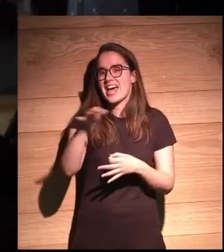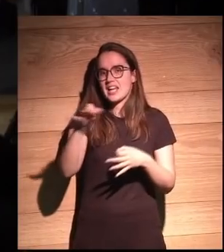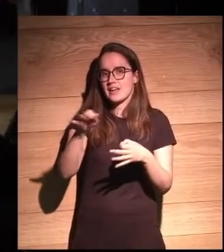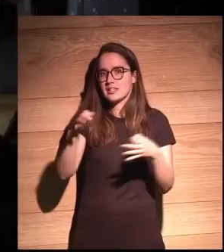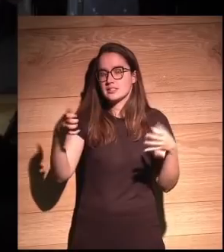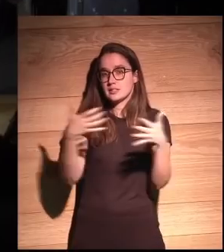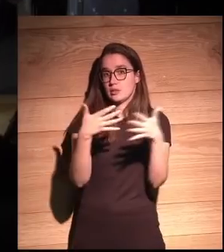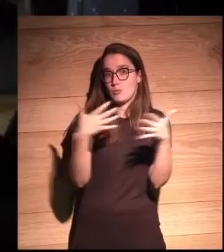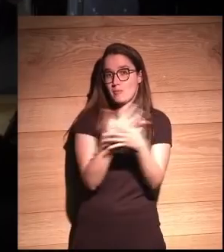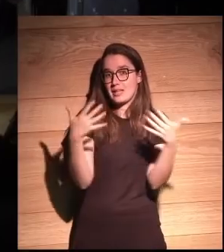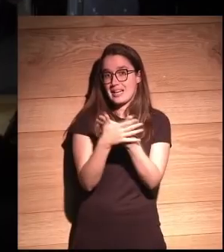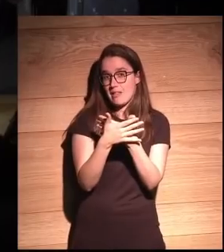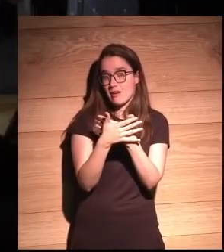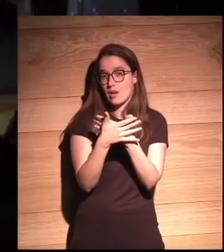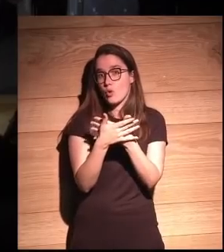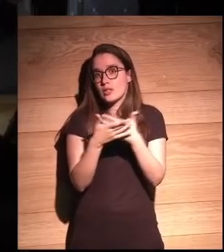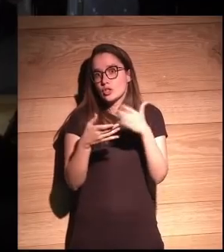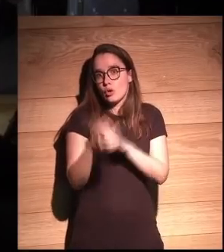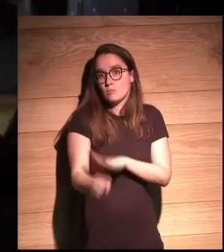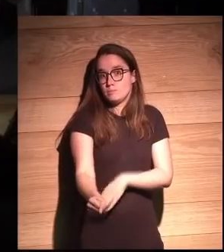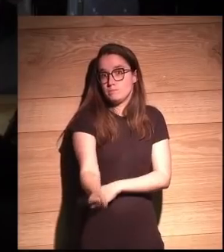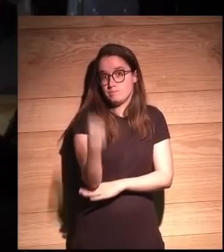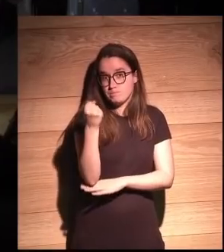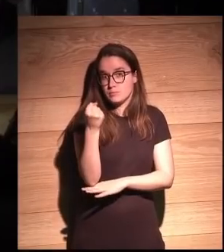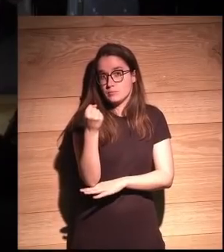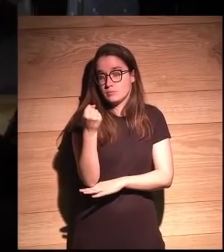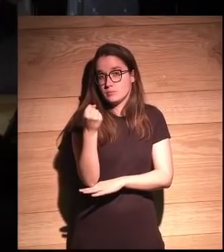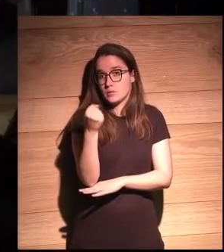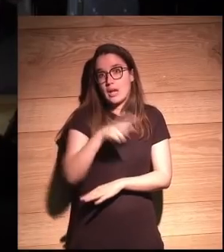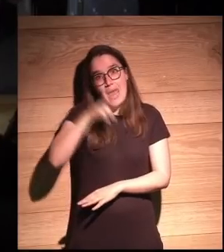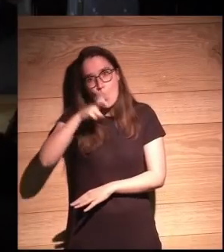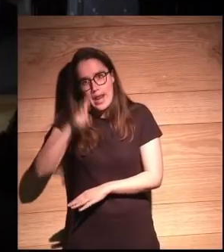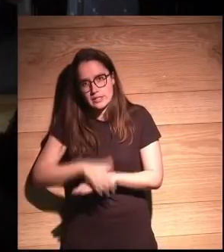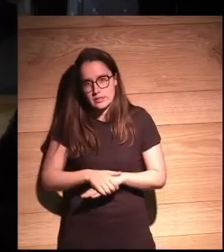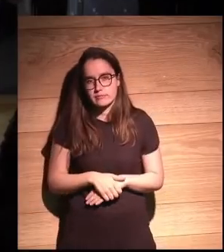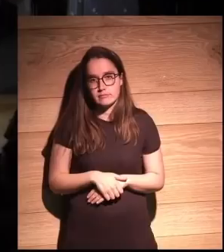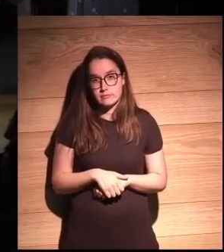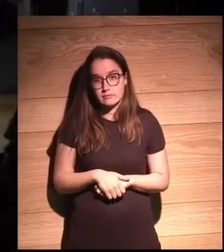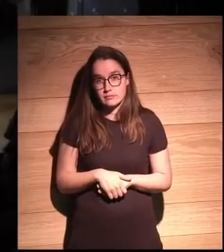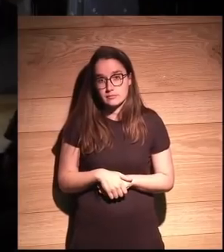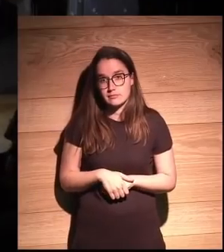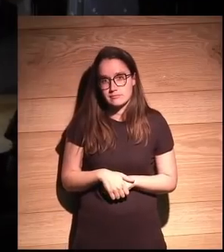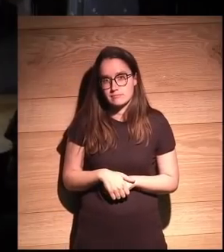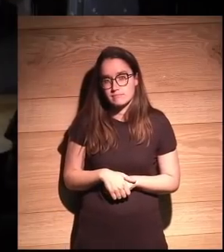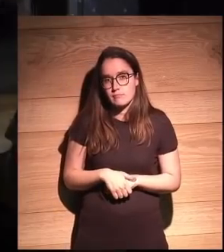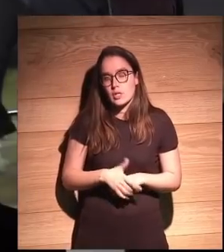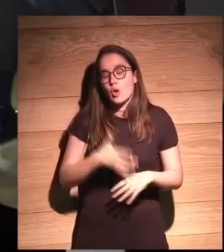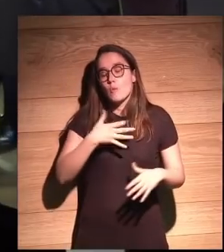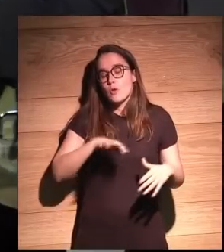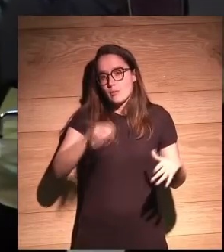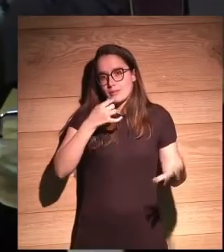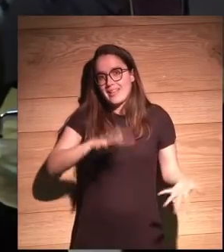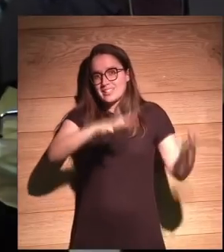compuesto de rego rectum, ¿no? Cuando se te pone recta, olfáquere, la hueles. La hueles. O sea, que podríamos